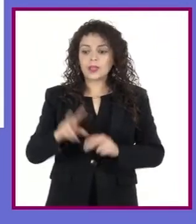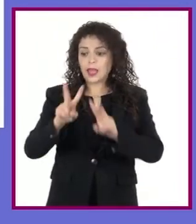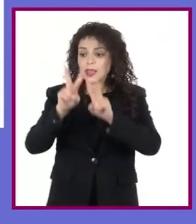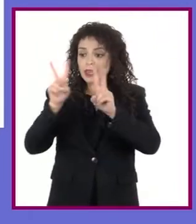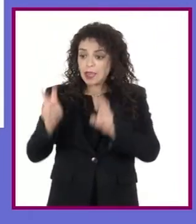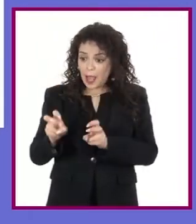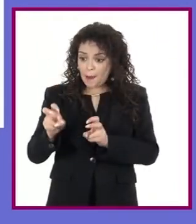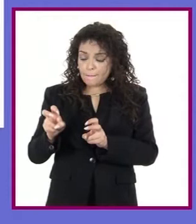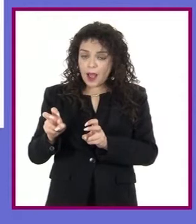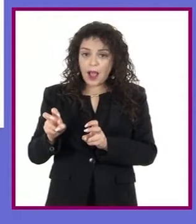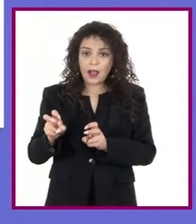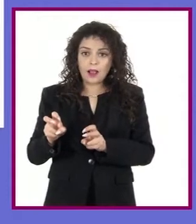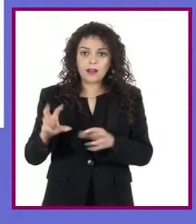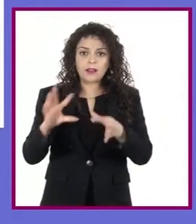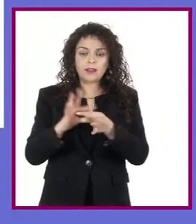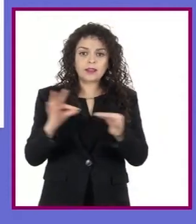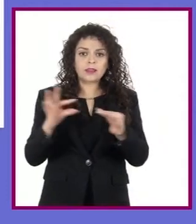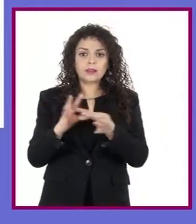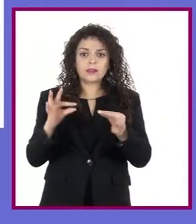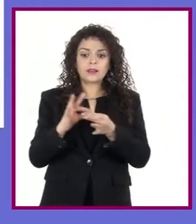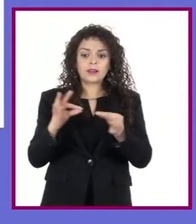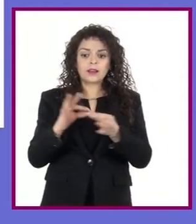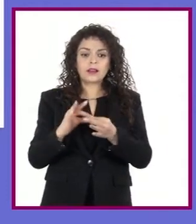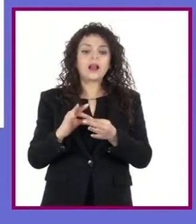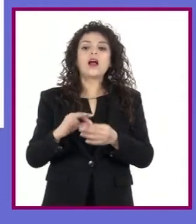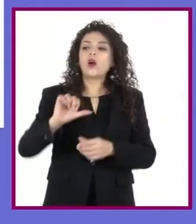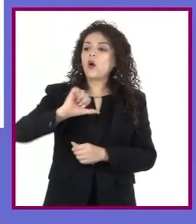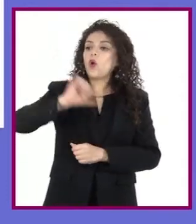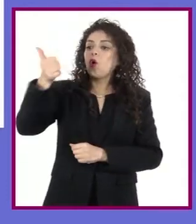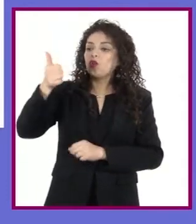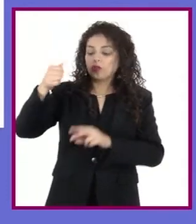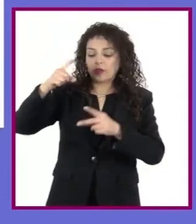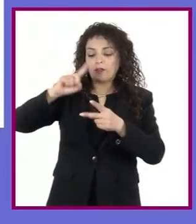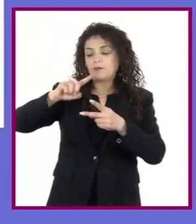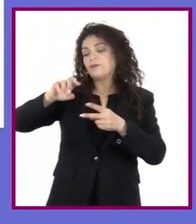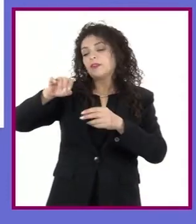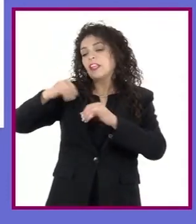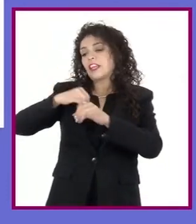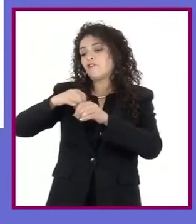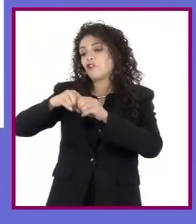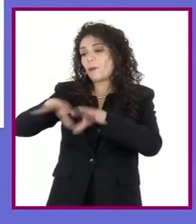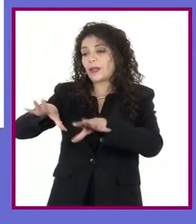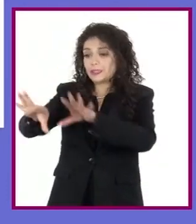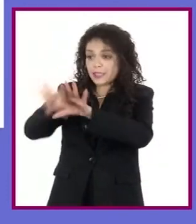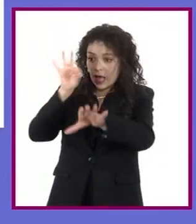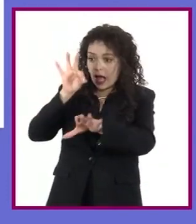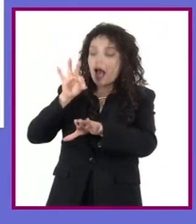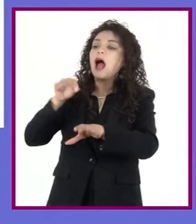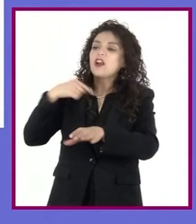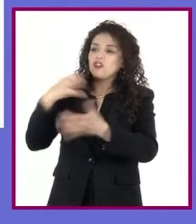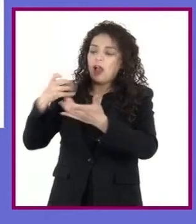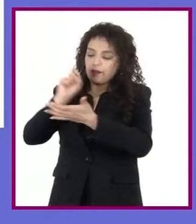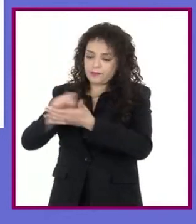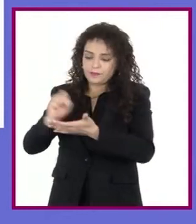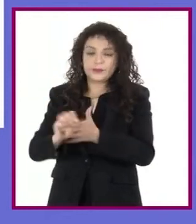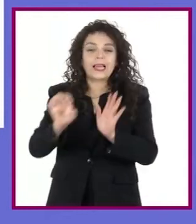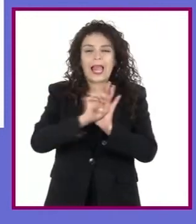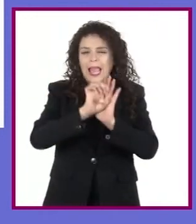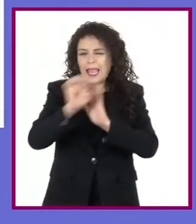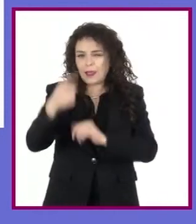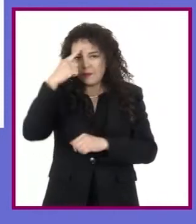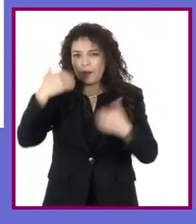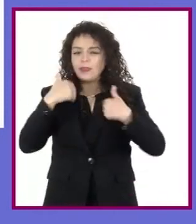a partir de otras fuentes. Vamos a poner un ejemplo. En un incidente